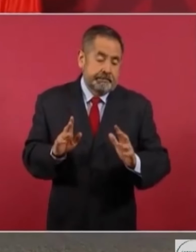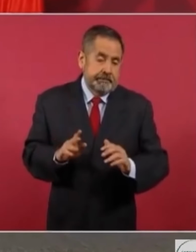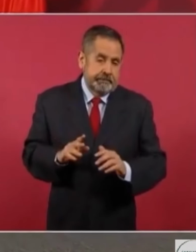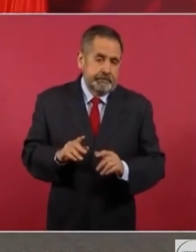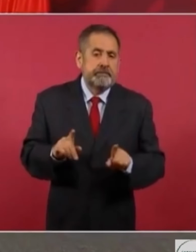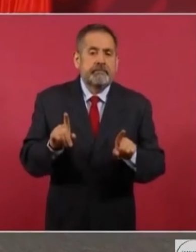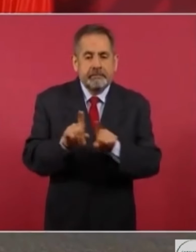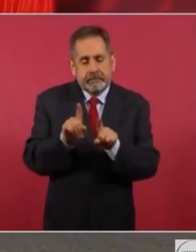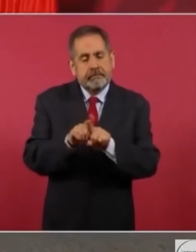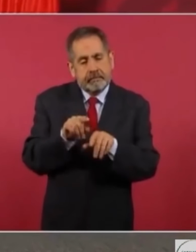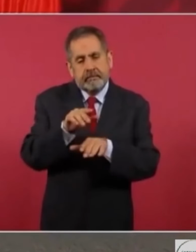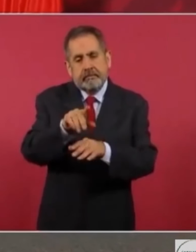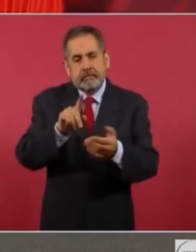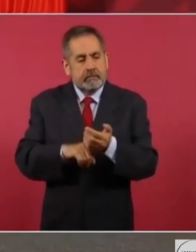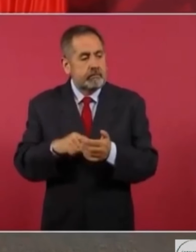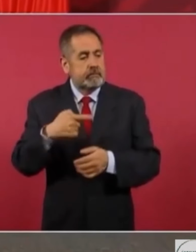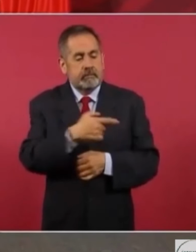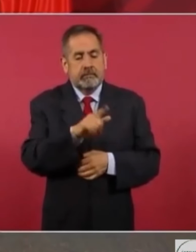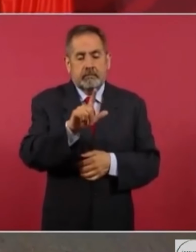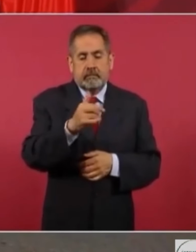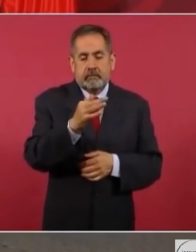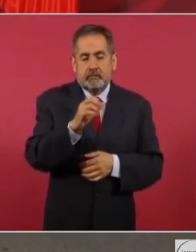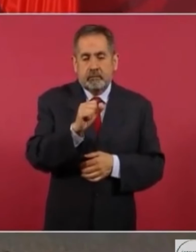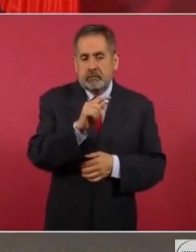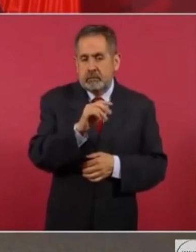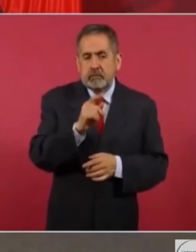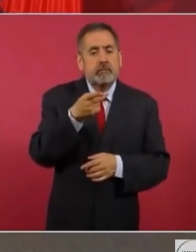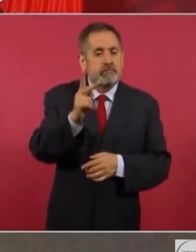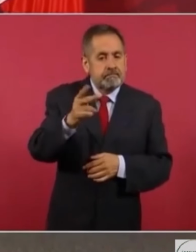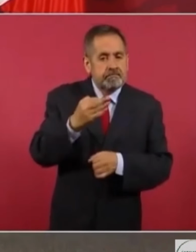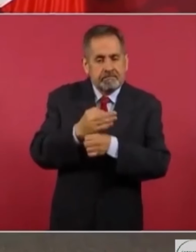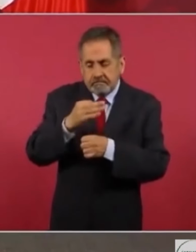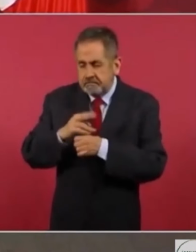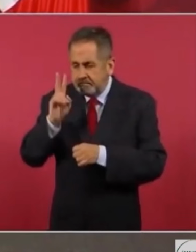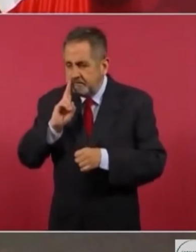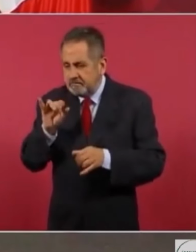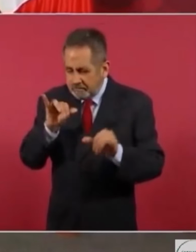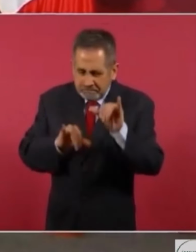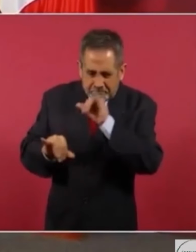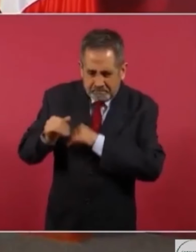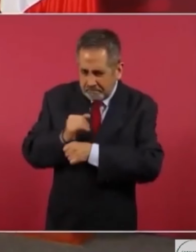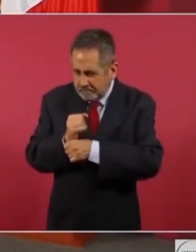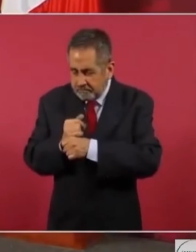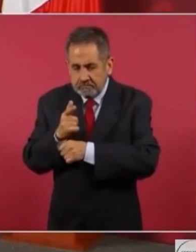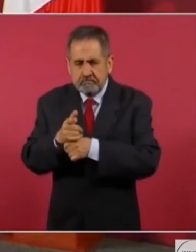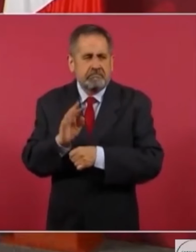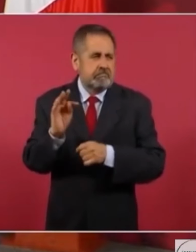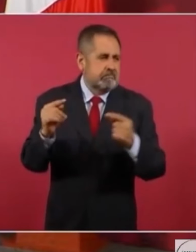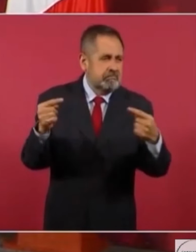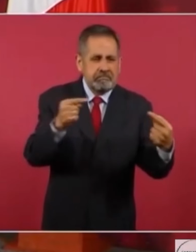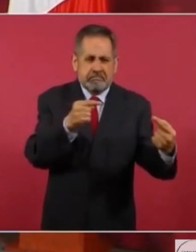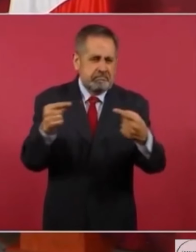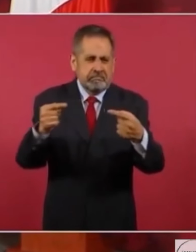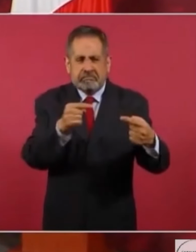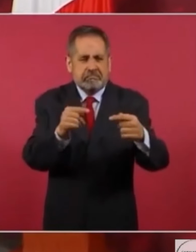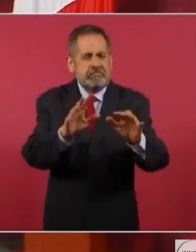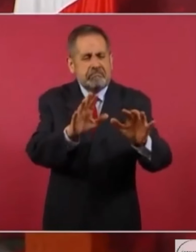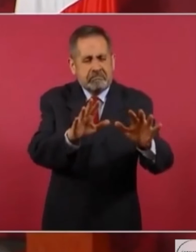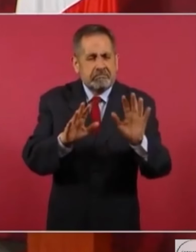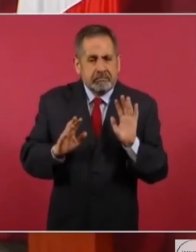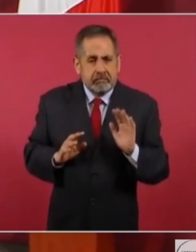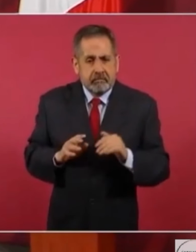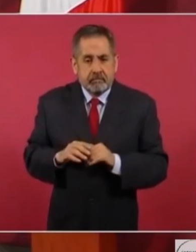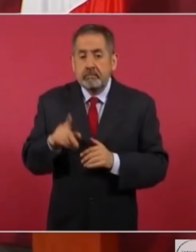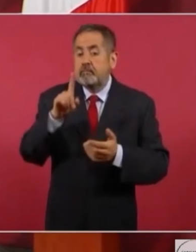pero pues todo se arregla, puede haber alguna polémica, pero como no